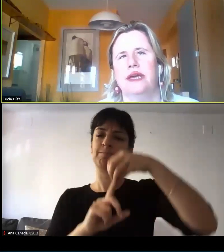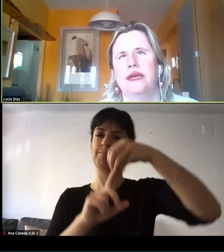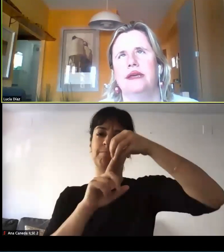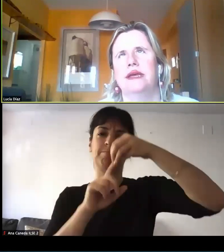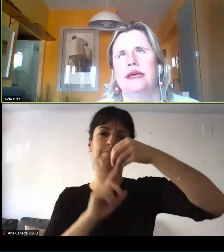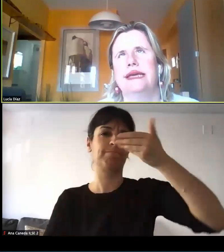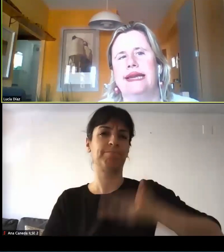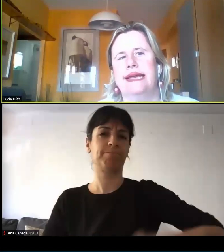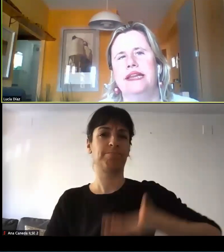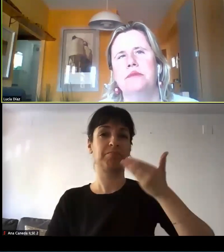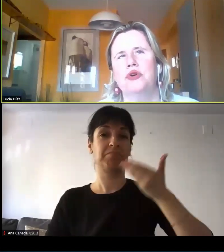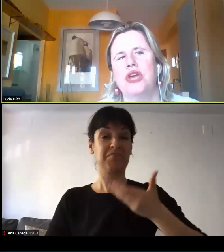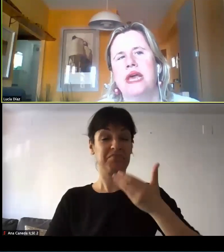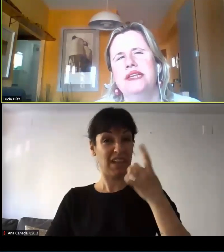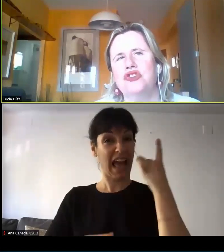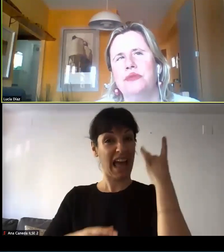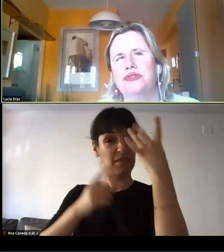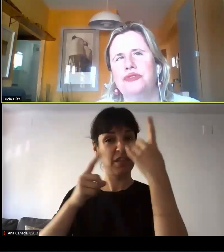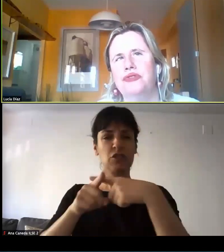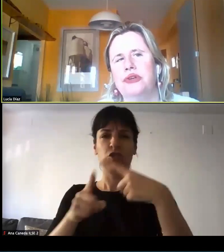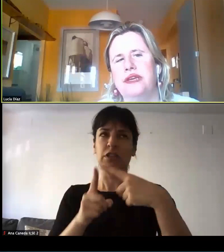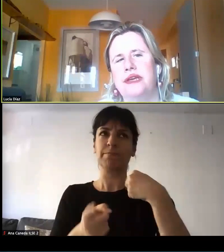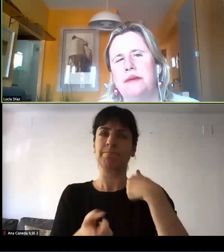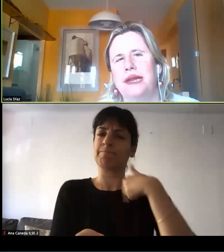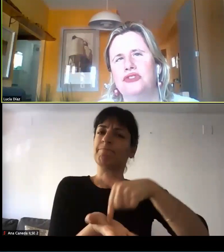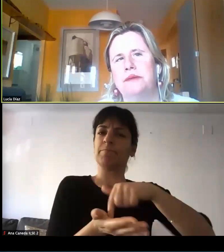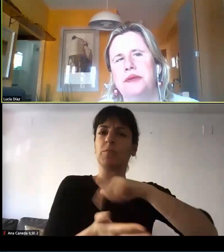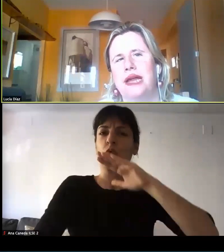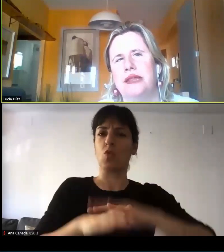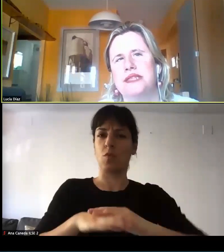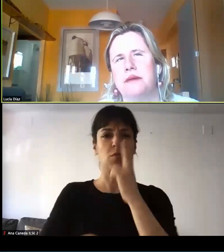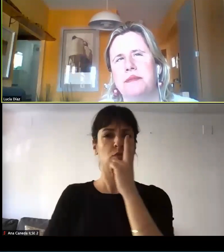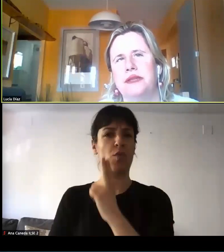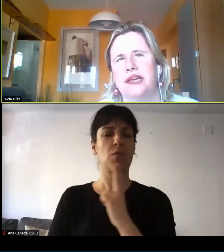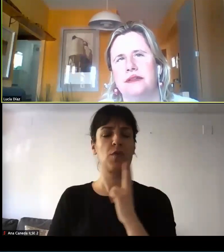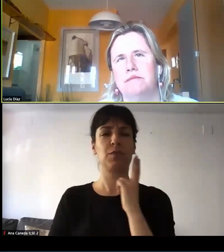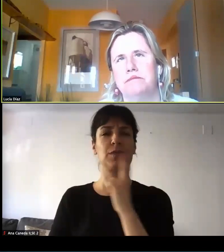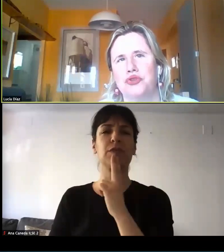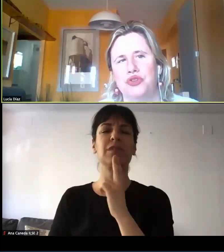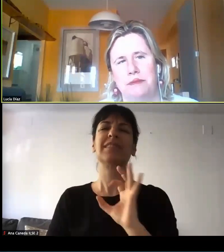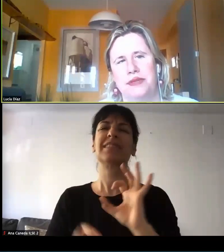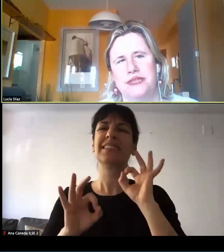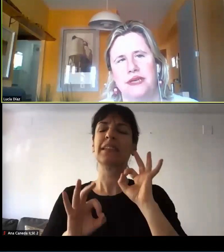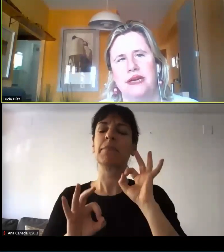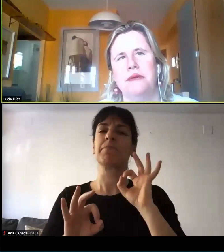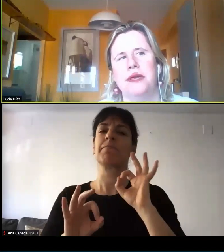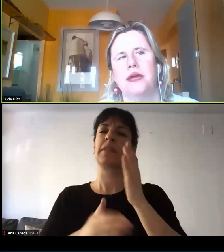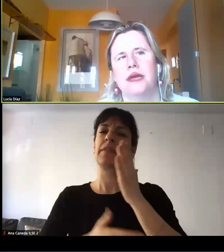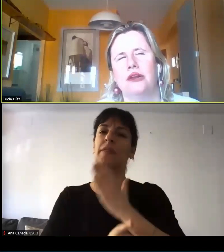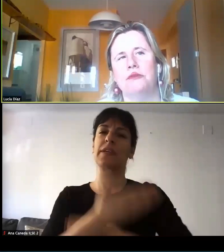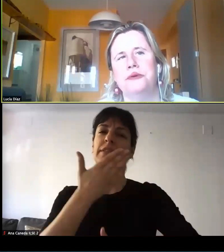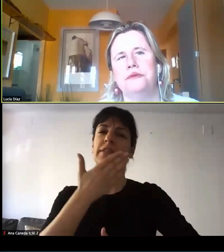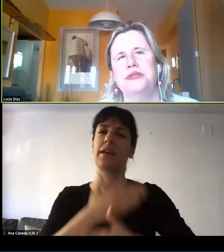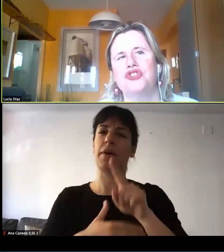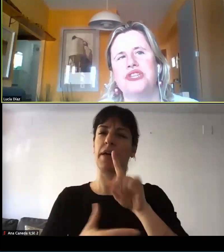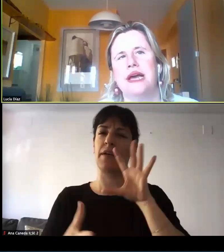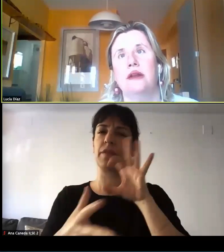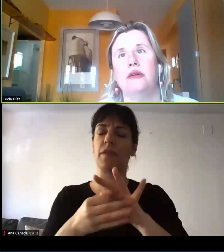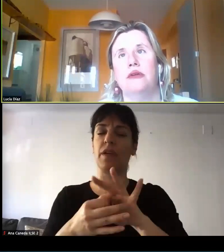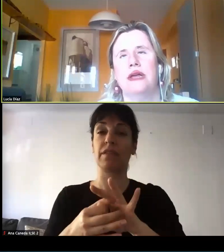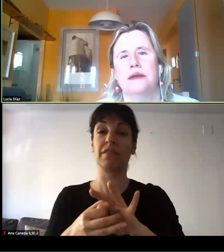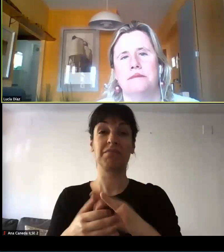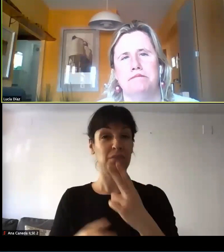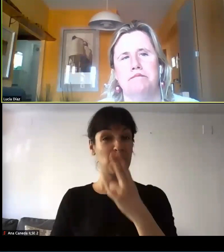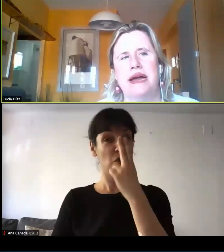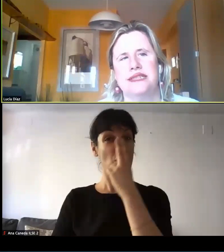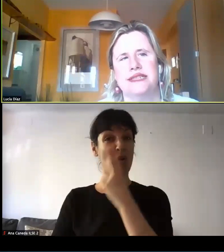algo que requerimos y sobre todo apelando también a la discapacidad. posiblemente, si cabe, el compromiso sea